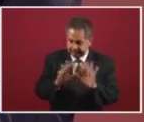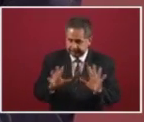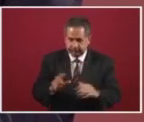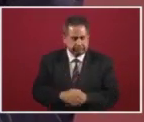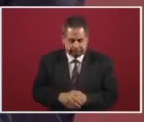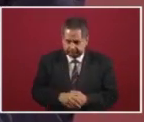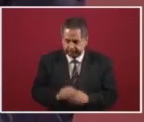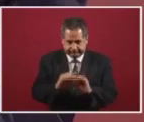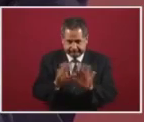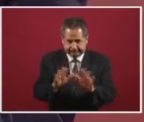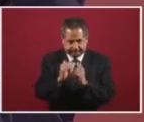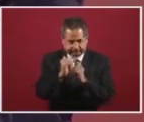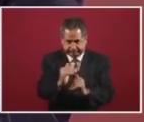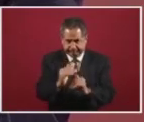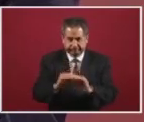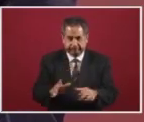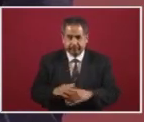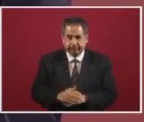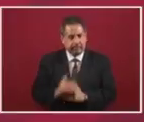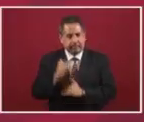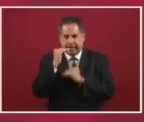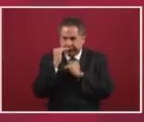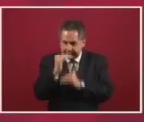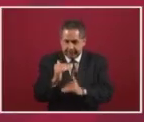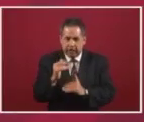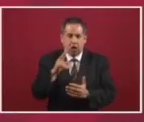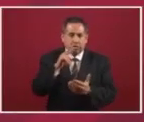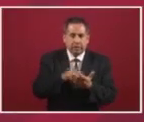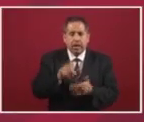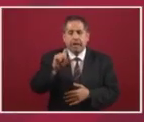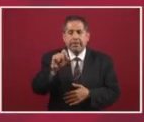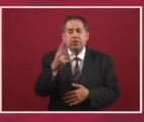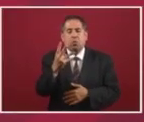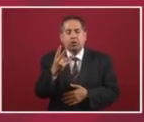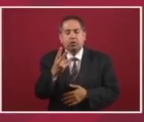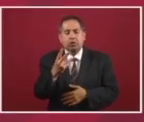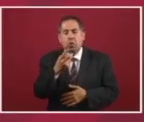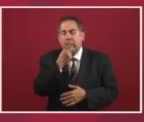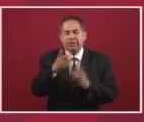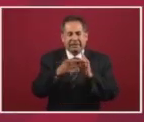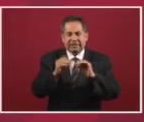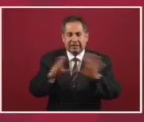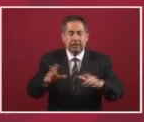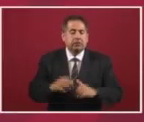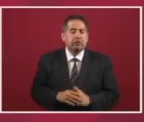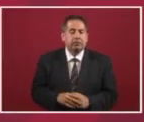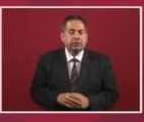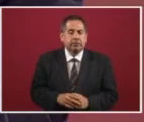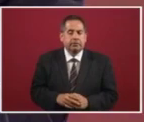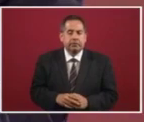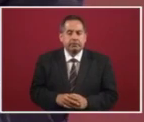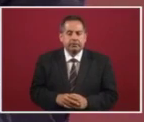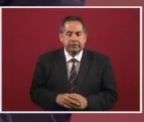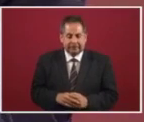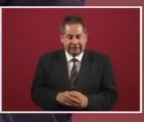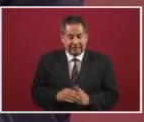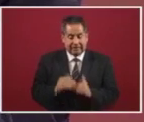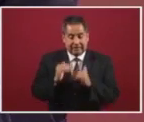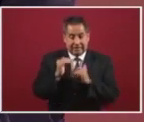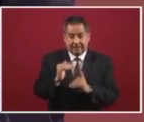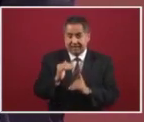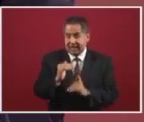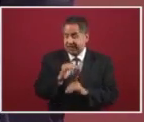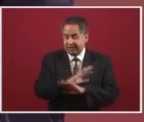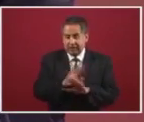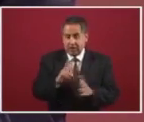sí. Es más, hasta el 24, bueno, hasta lo voy a decir mejor. Sí. Hasta el 24,